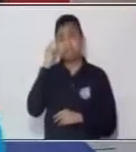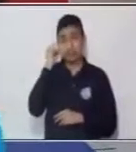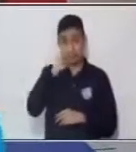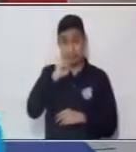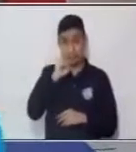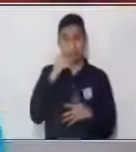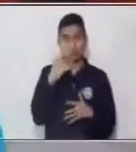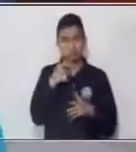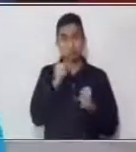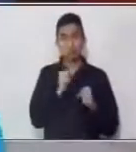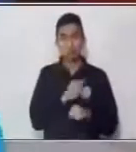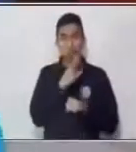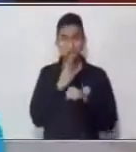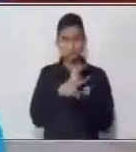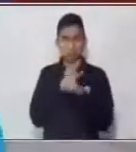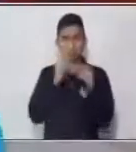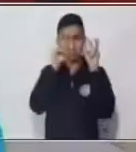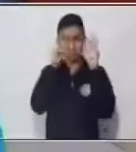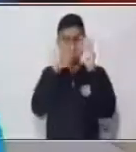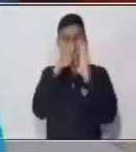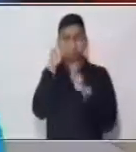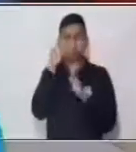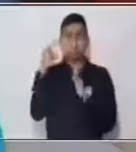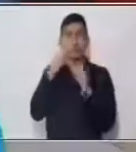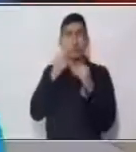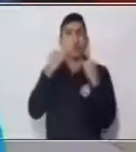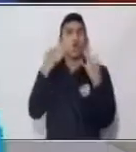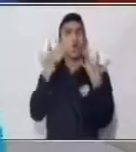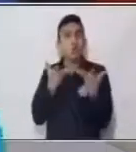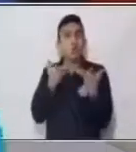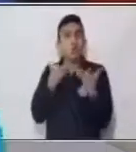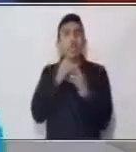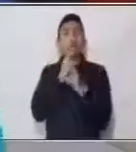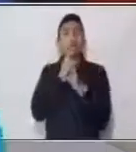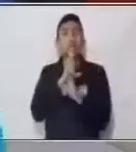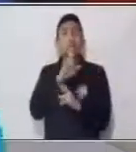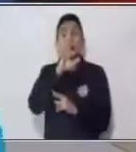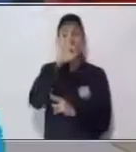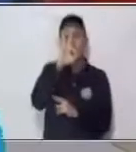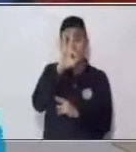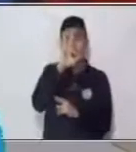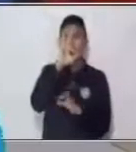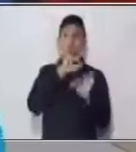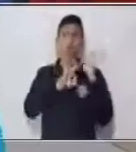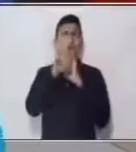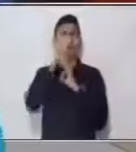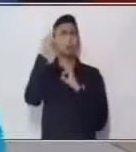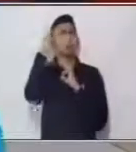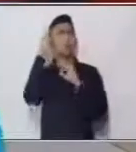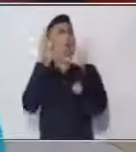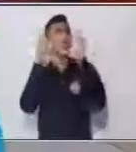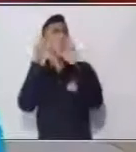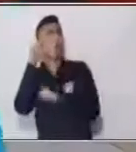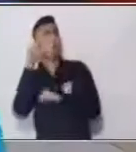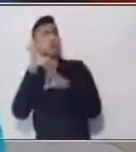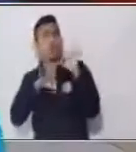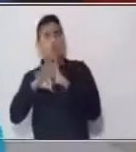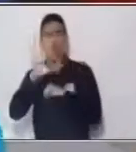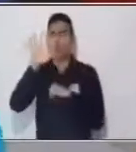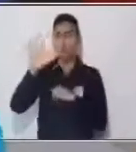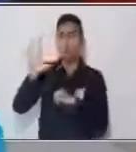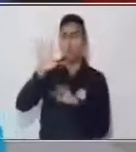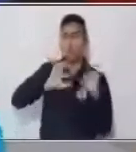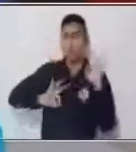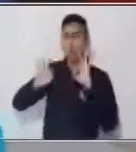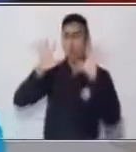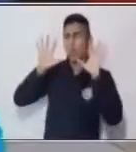Vamos a ver, aquí tenemos estas opciones. ¿Cuál será? Será el 3, será el 11, será el 5, será el